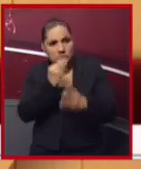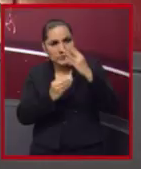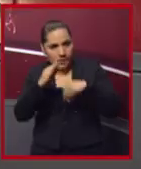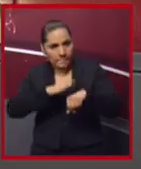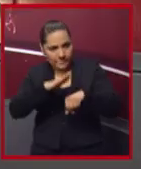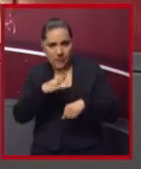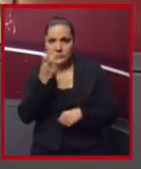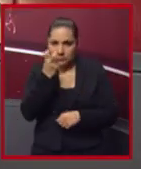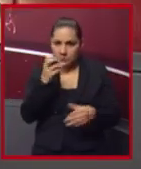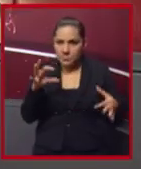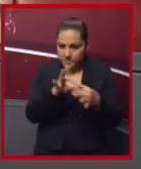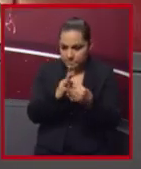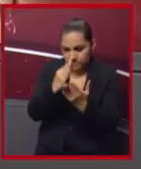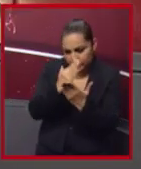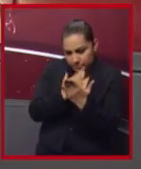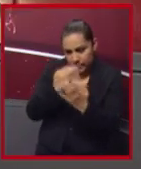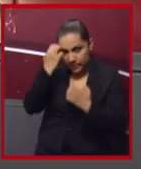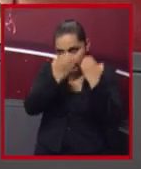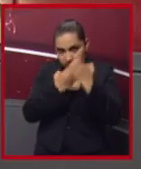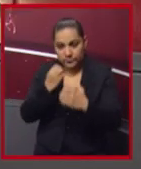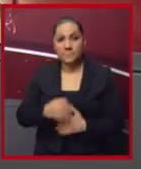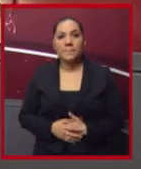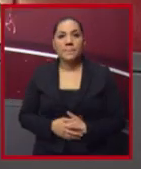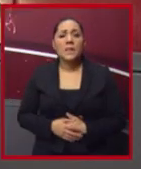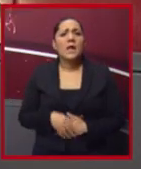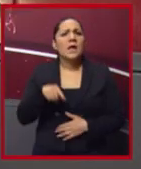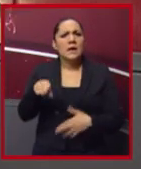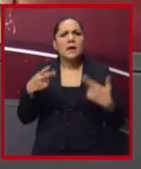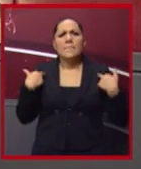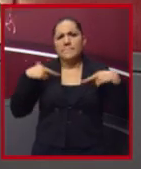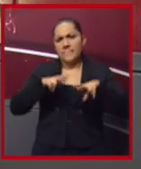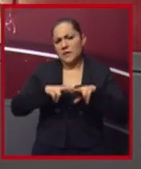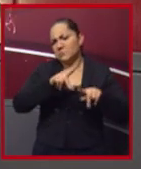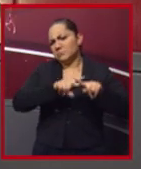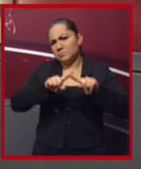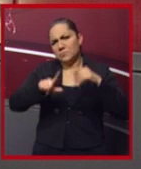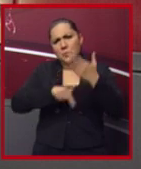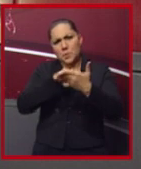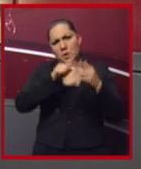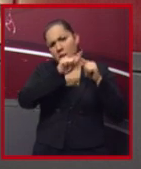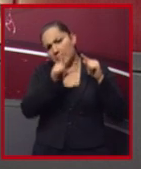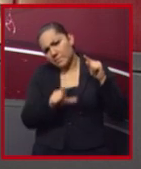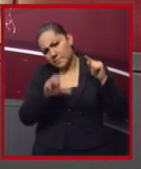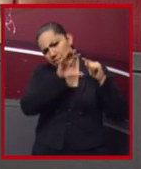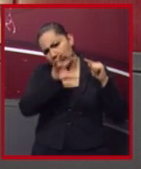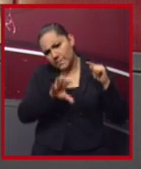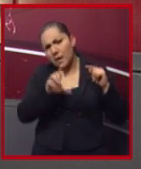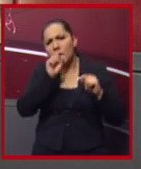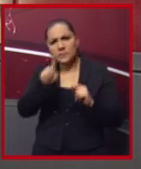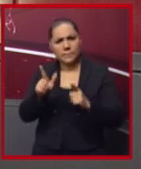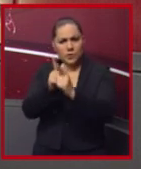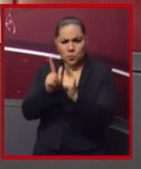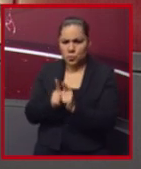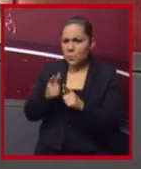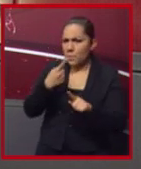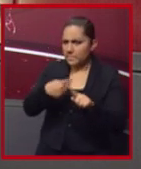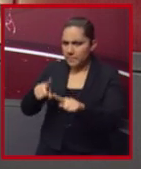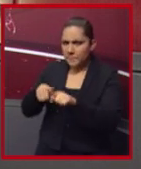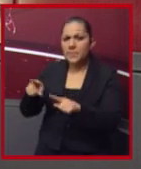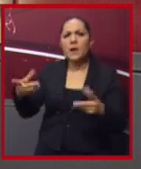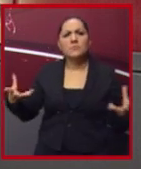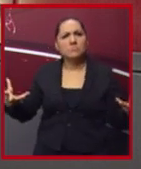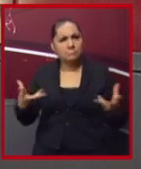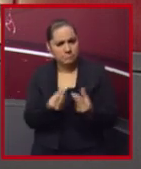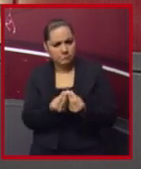Bueno, en las audiencias, profesores de distintos niveles y regiones, así como integrantes de organizaciones gremiales educativas, intercambiaron puntos de vista sobre